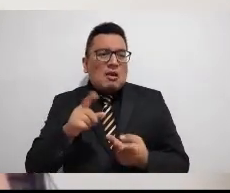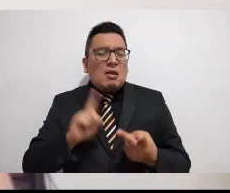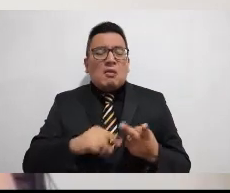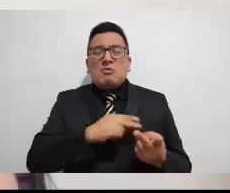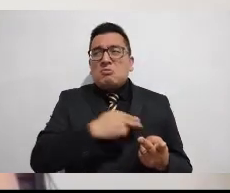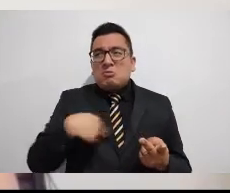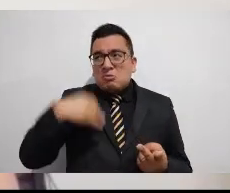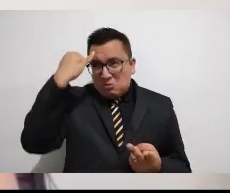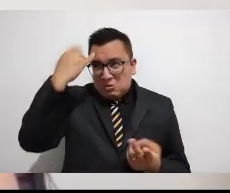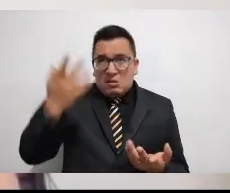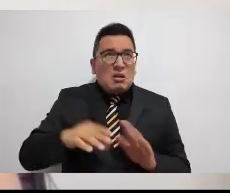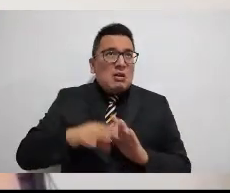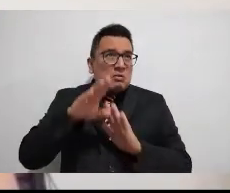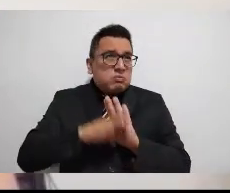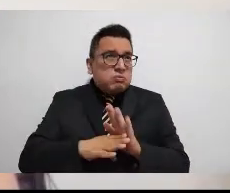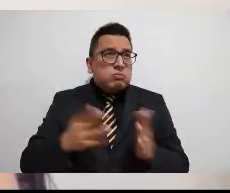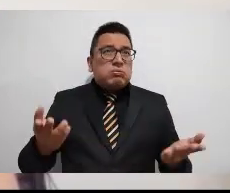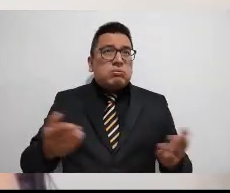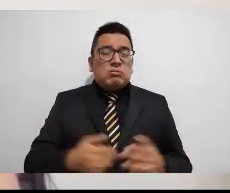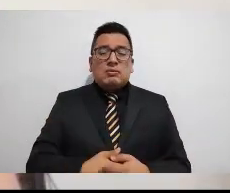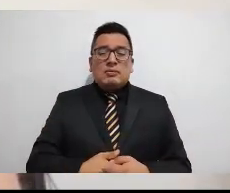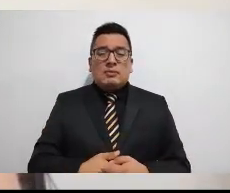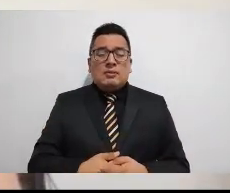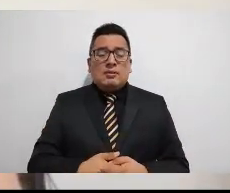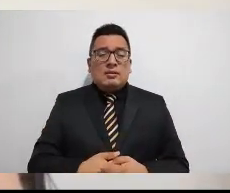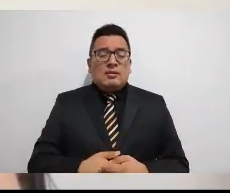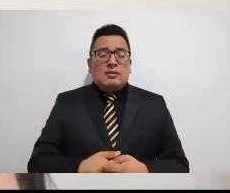indígenas, ¿no? Y le sumas ahora,